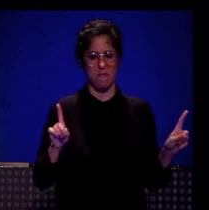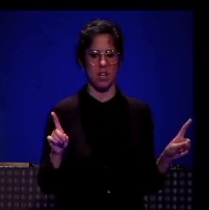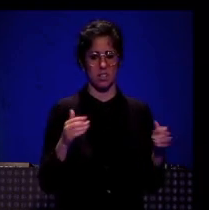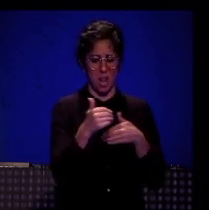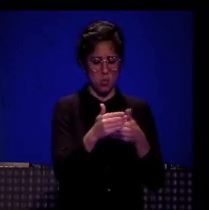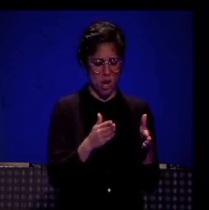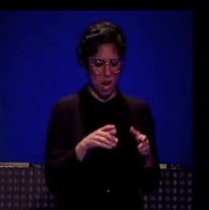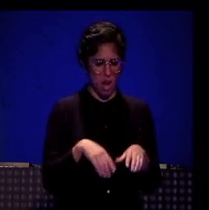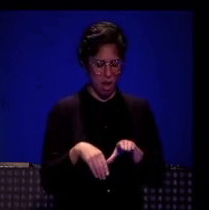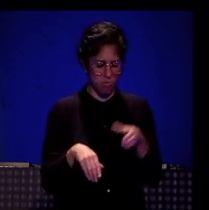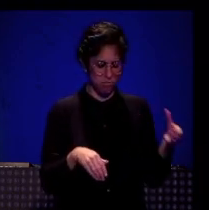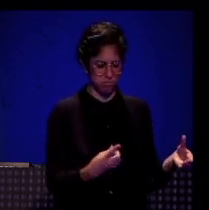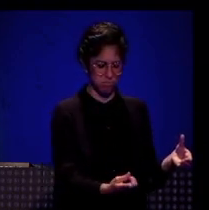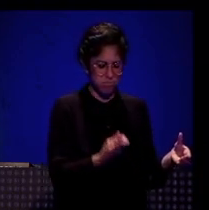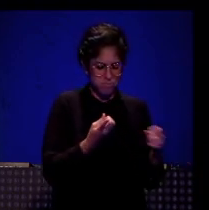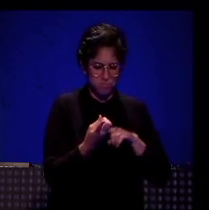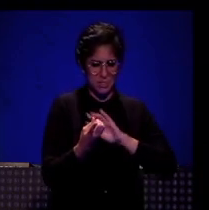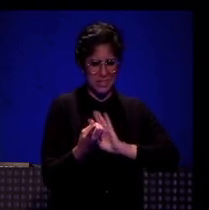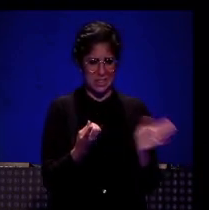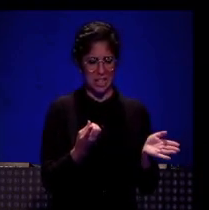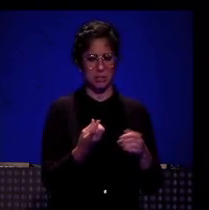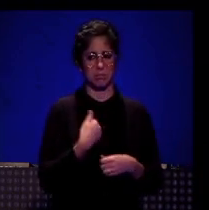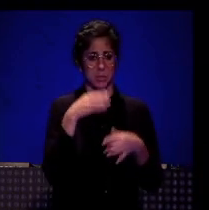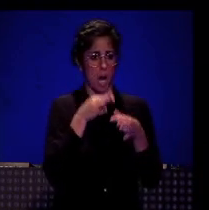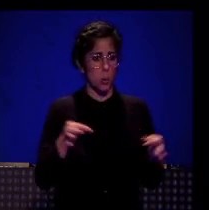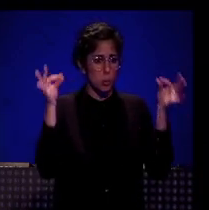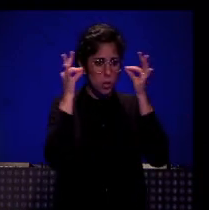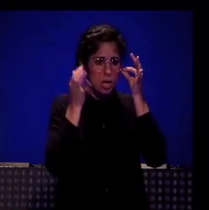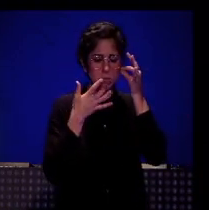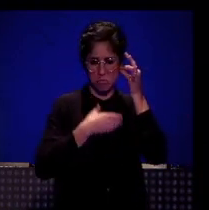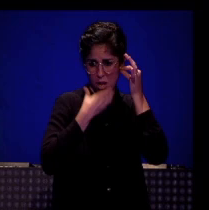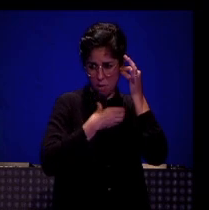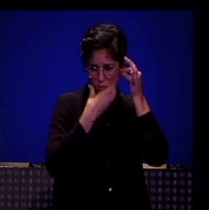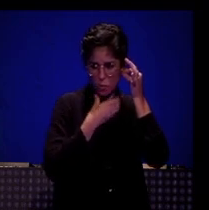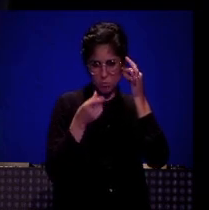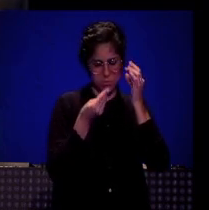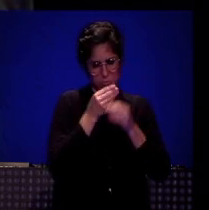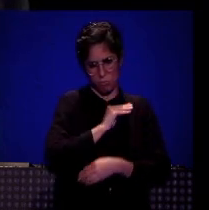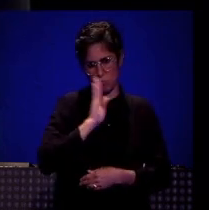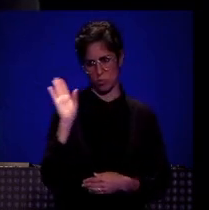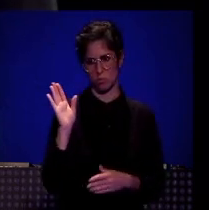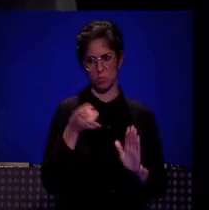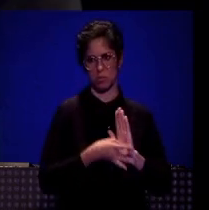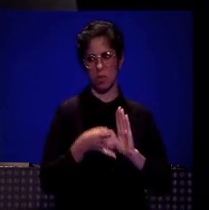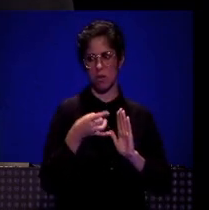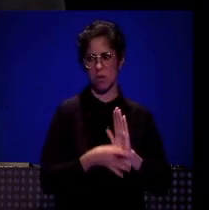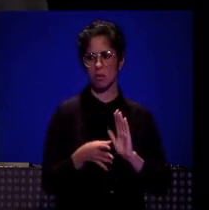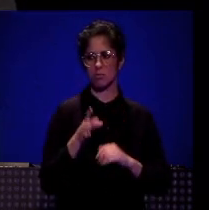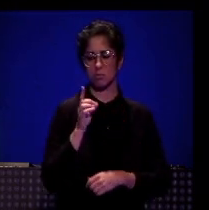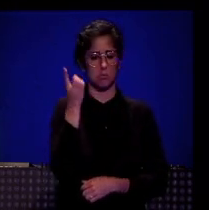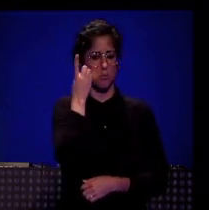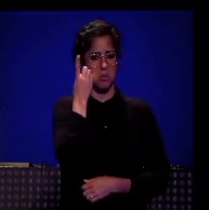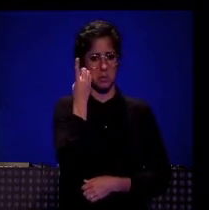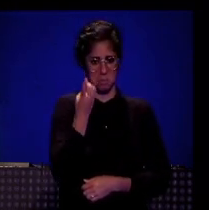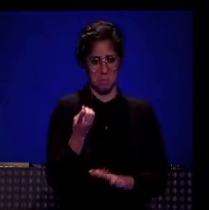vienen los auriculares los auriculares por ejemplo del iphone son extraordinario tenéis el teléfono y ya está no